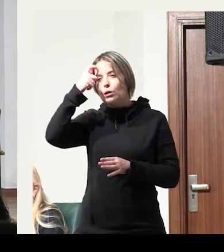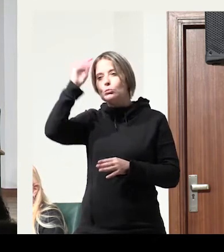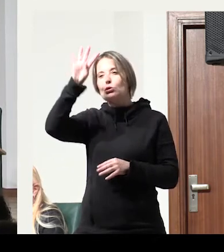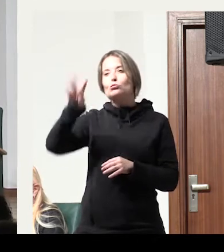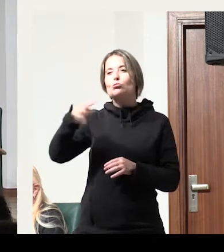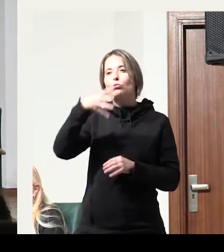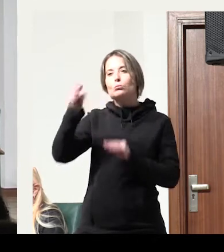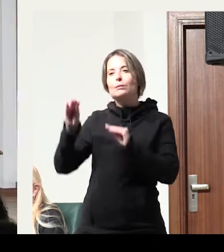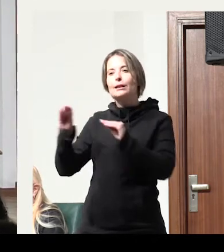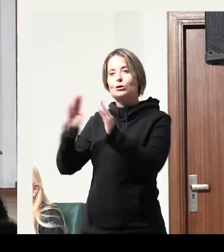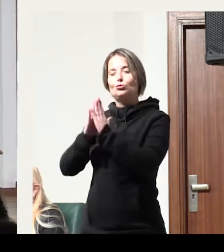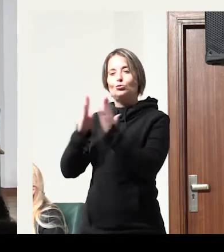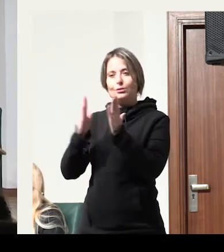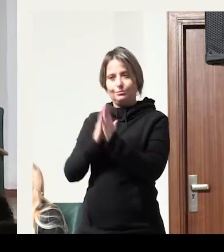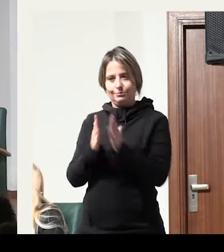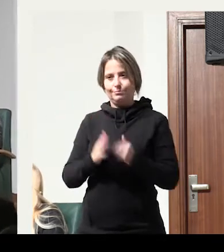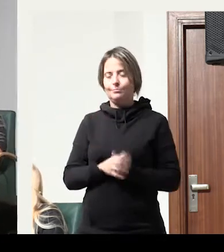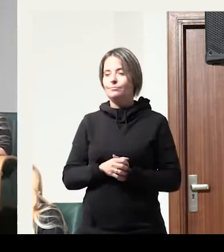libro.